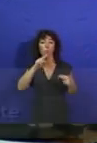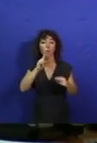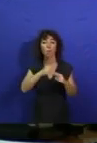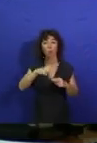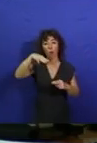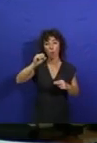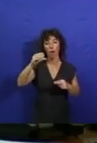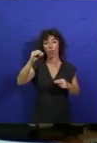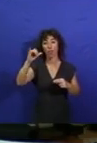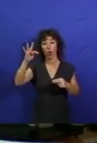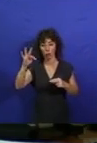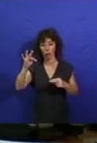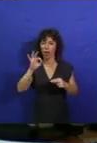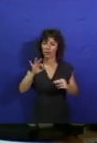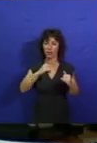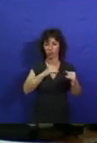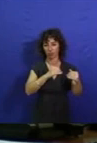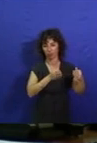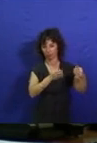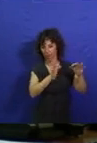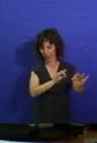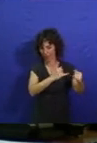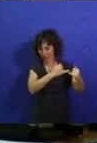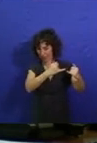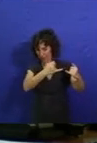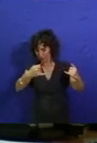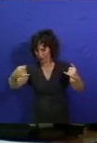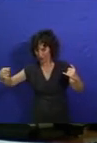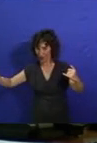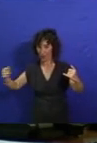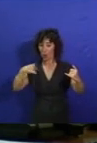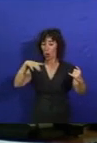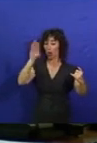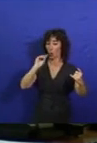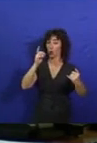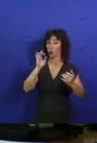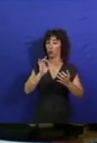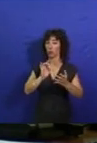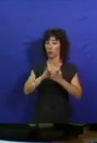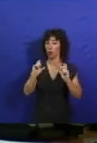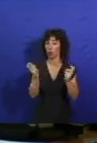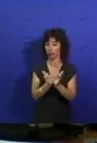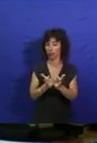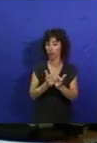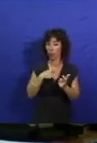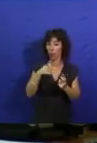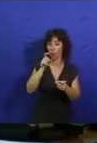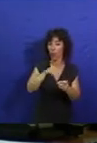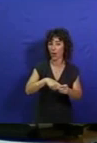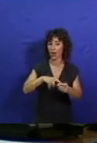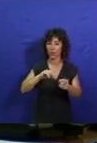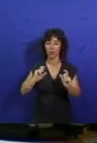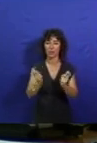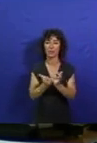trazado. Tal vez sea un error, pero sí me gustaría porque hasta donde yo entendí, en alguna reunión yo obtuve la oportunidad de venir, eran reuniones técnicas que los